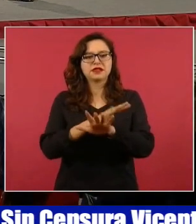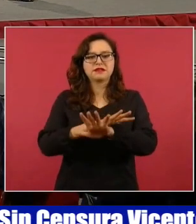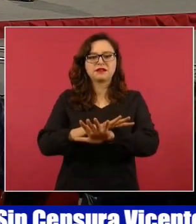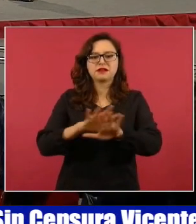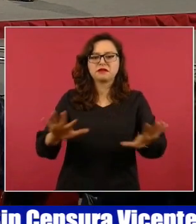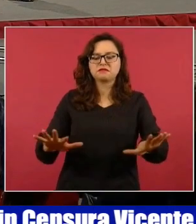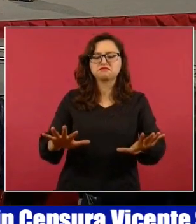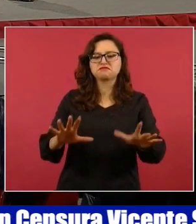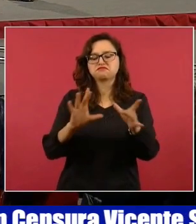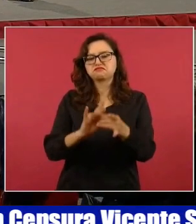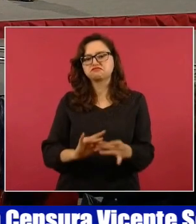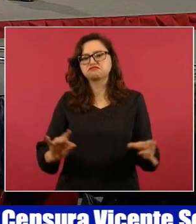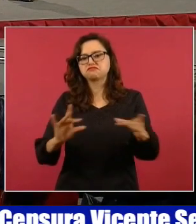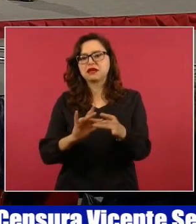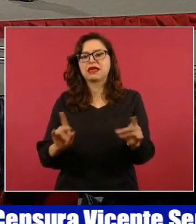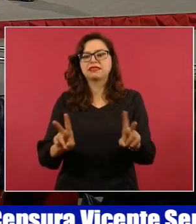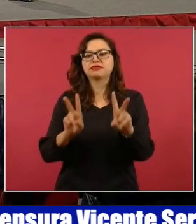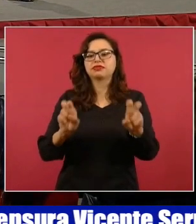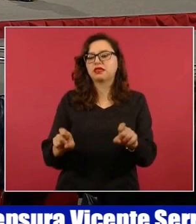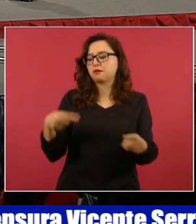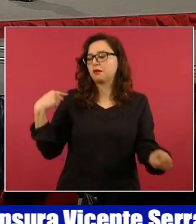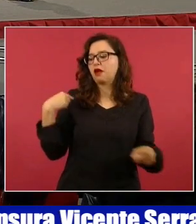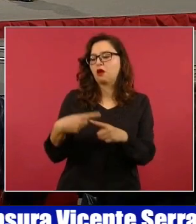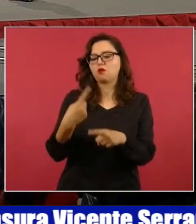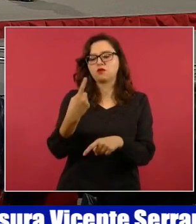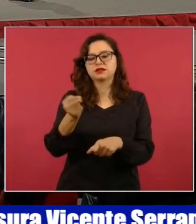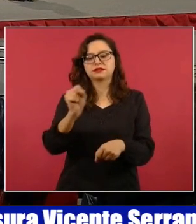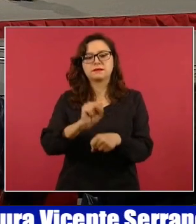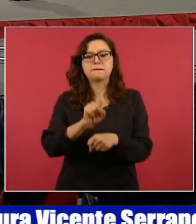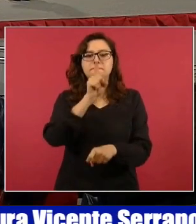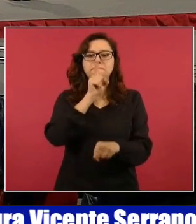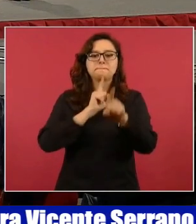sobre quién es quién en las mentiras.